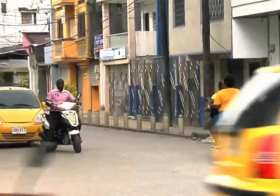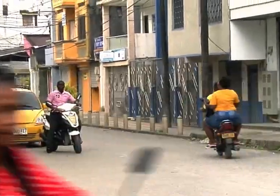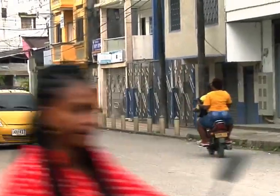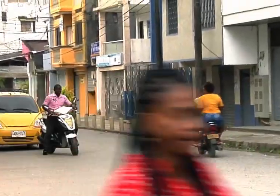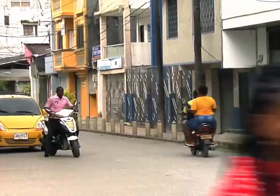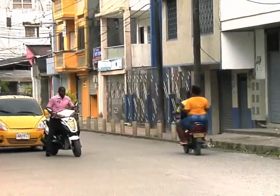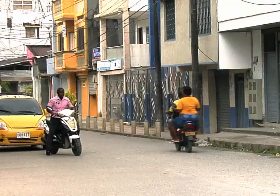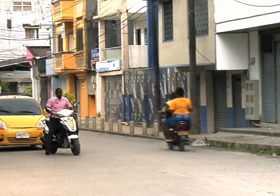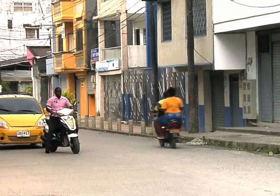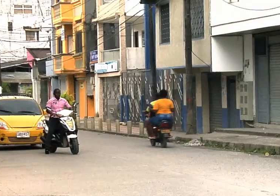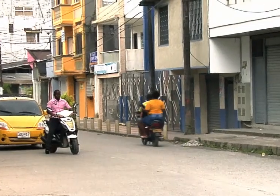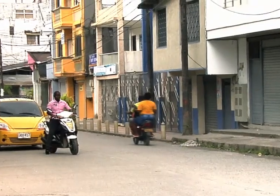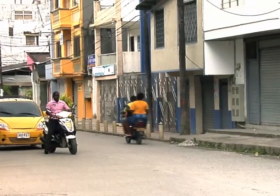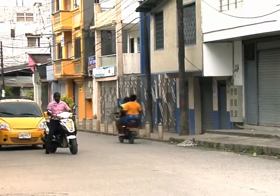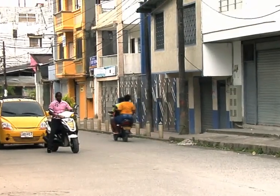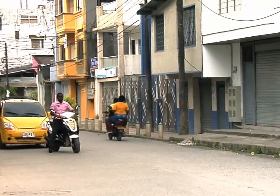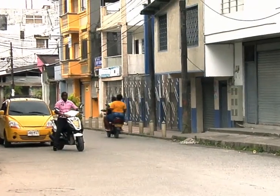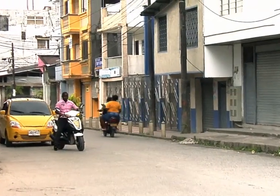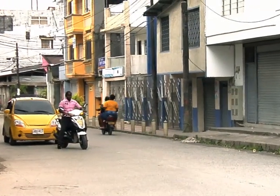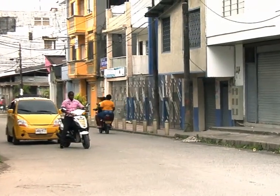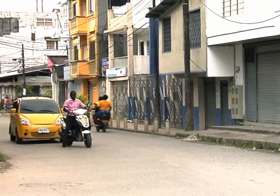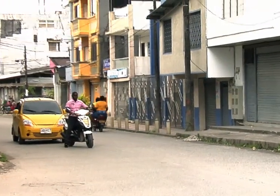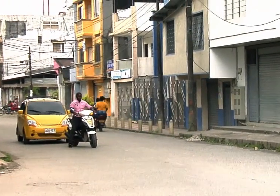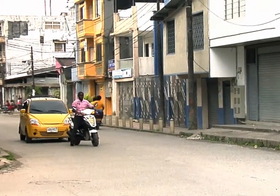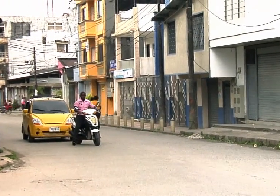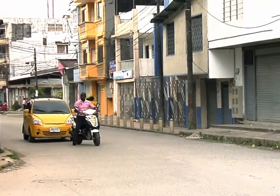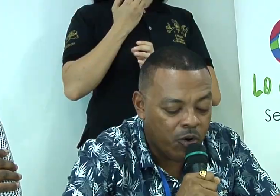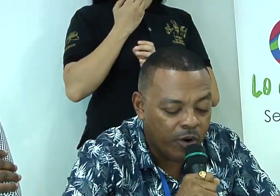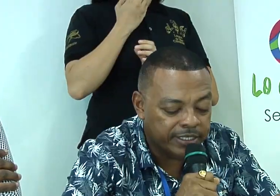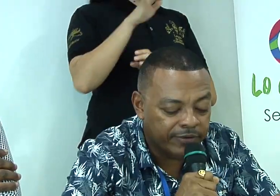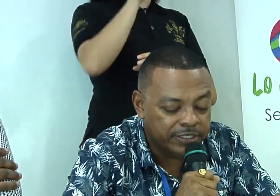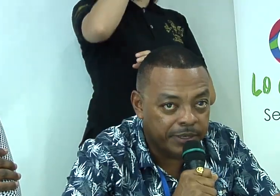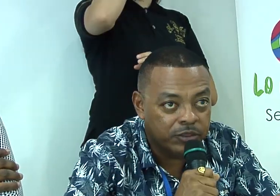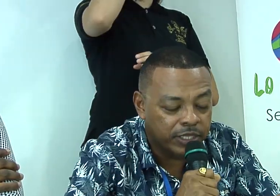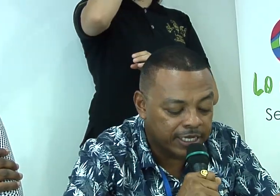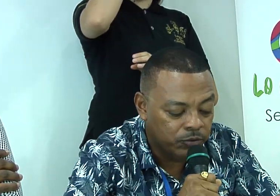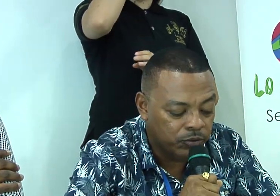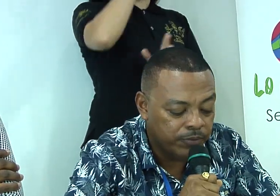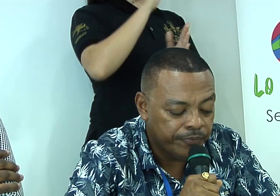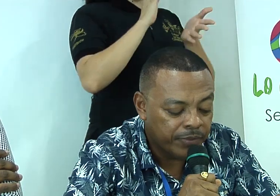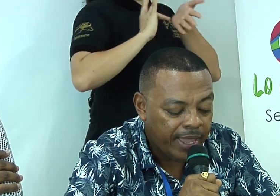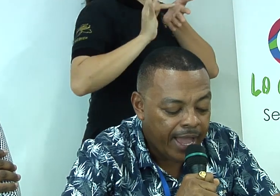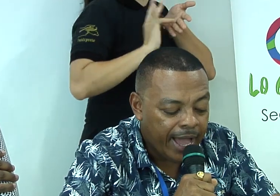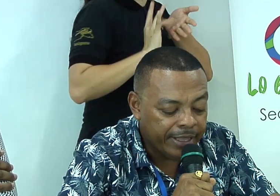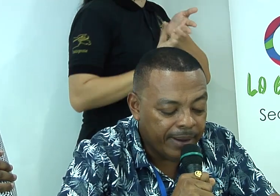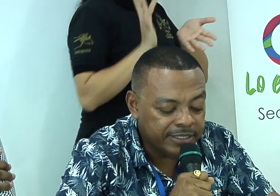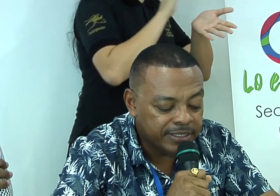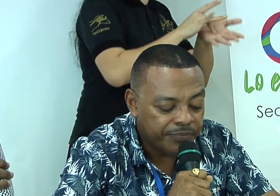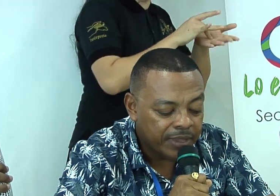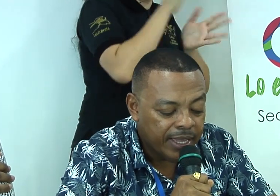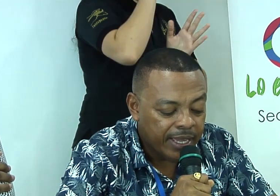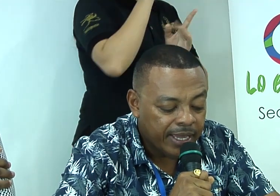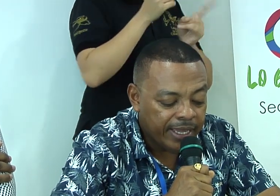mayor, asistencia prioritaria a centros de urgencias y o establecimientos de salud,